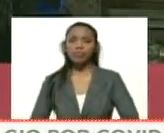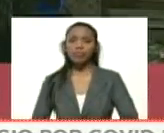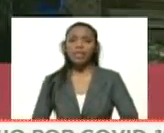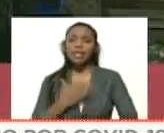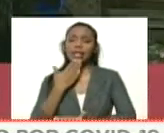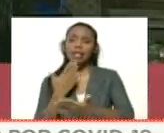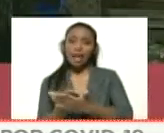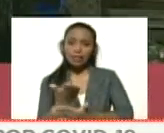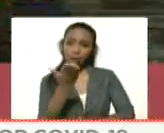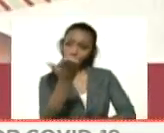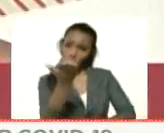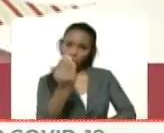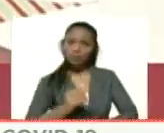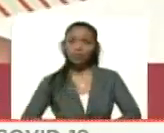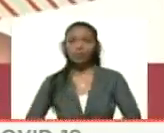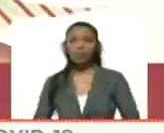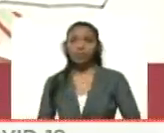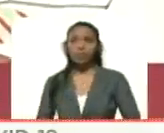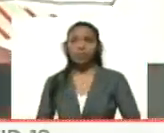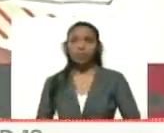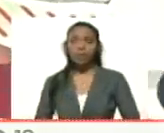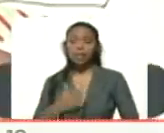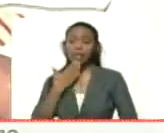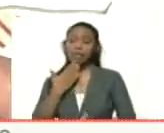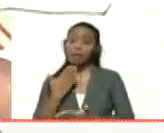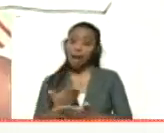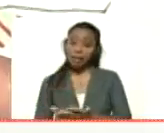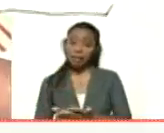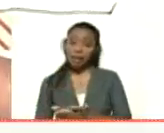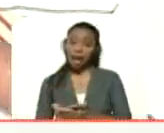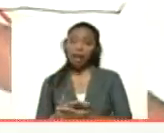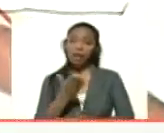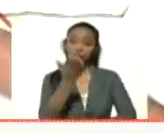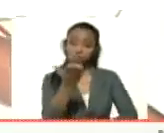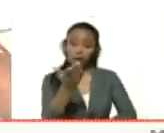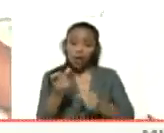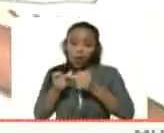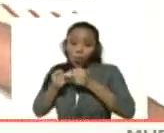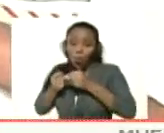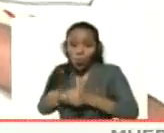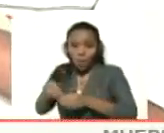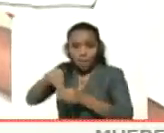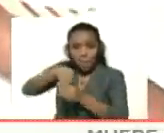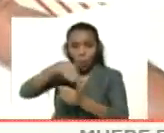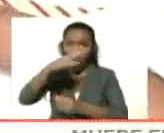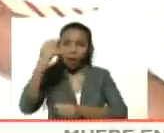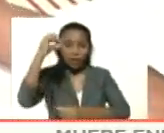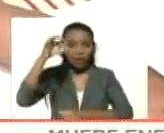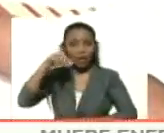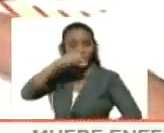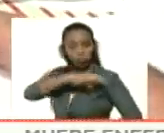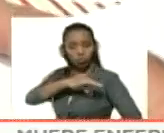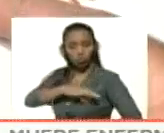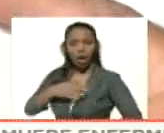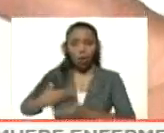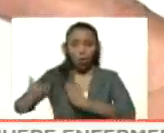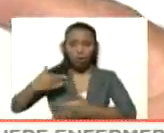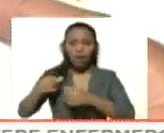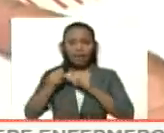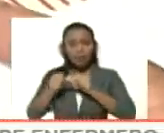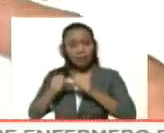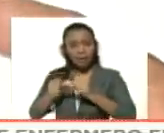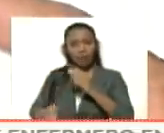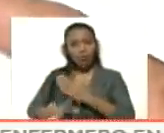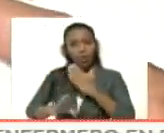Esto es gracias a usted. Esto es gracias a que se mantuvo en la cuarentena social y colectiva, que se mantiene en